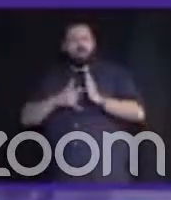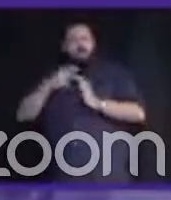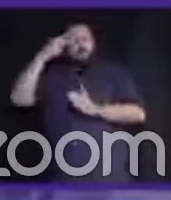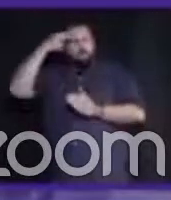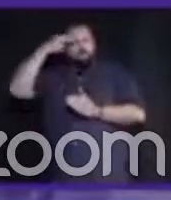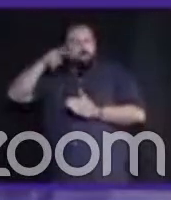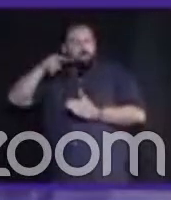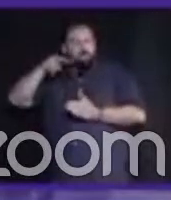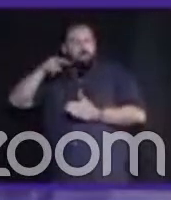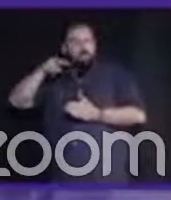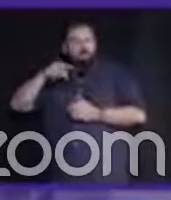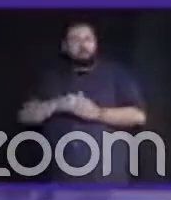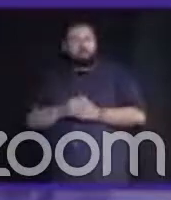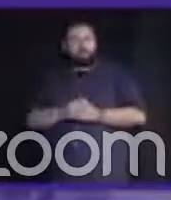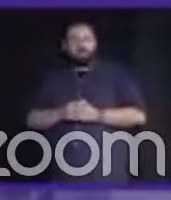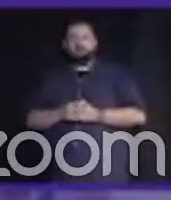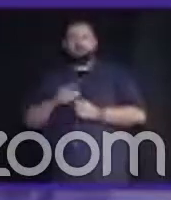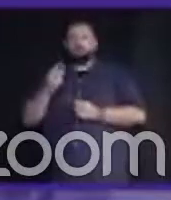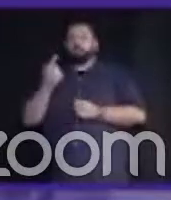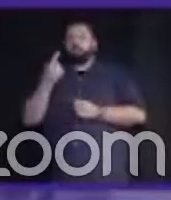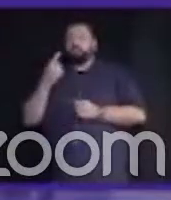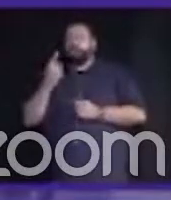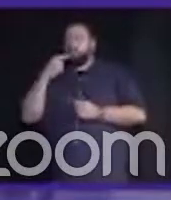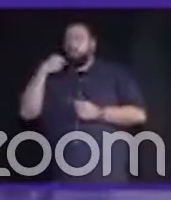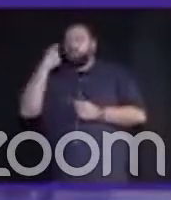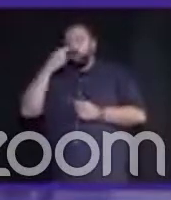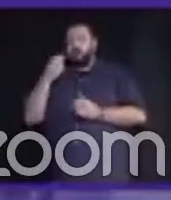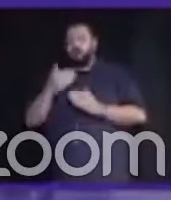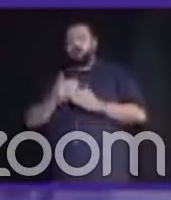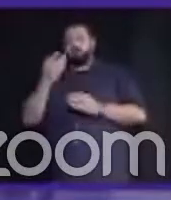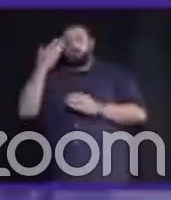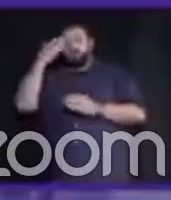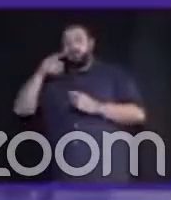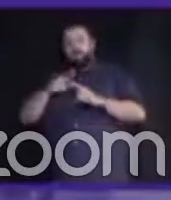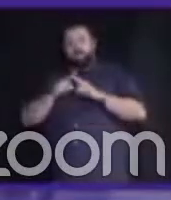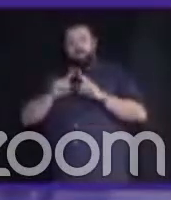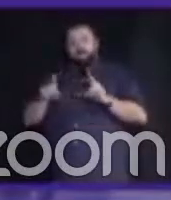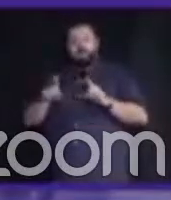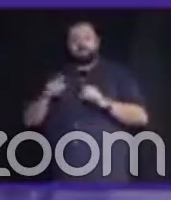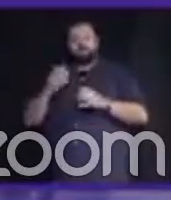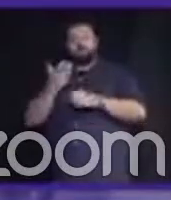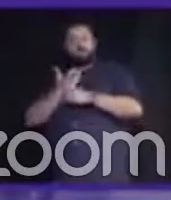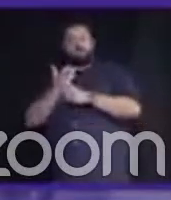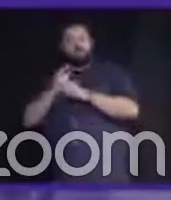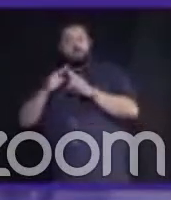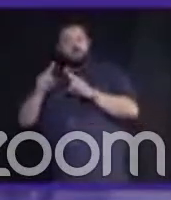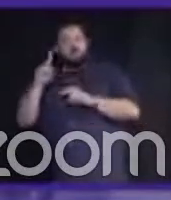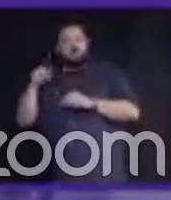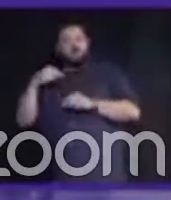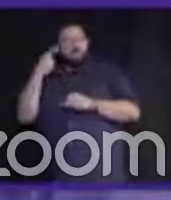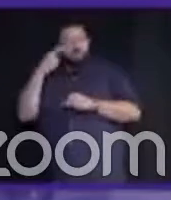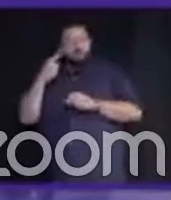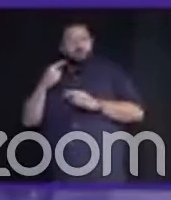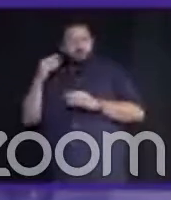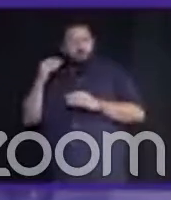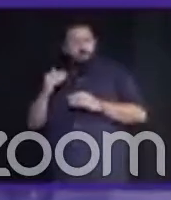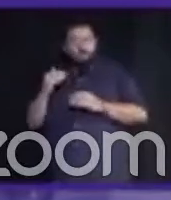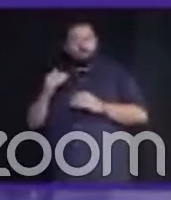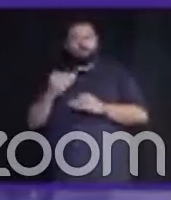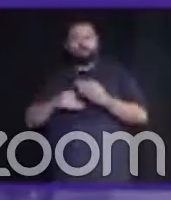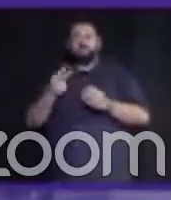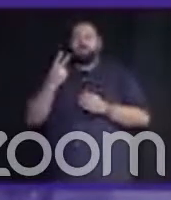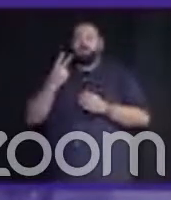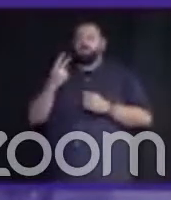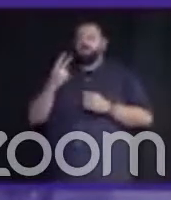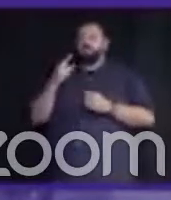entonces horario central de México, o sea, quiere decir una hora menos del que tenemos aquí, y los que viven en la costa west